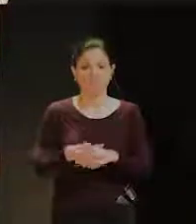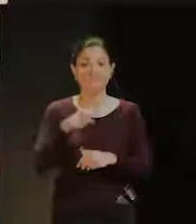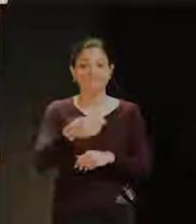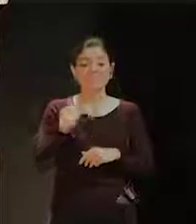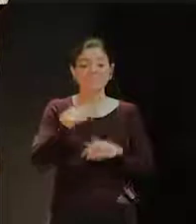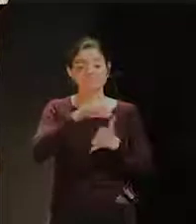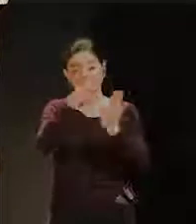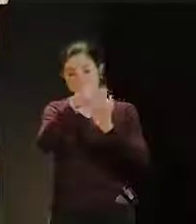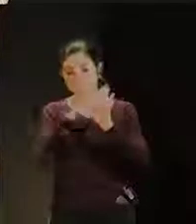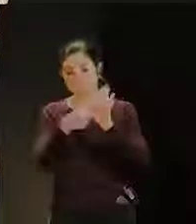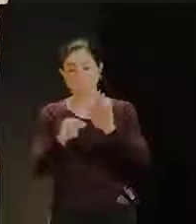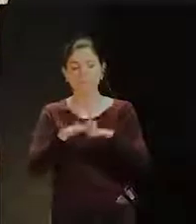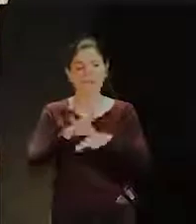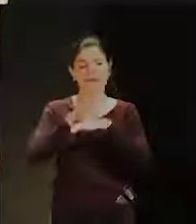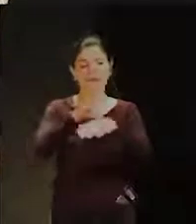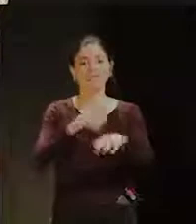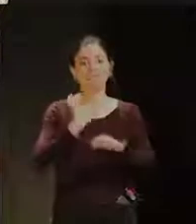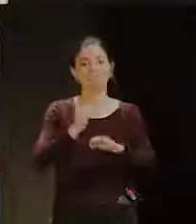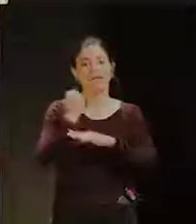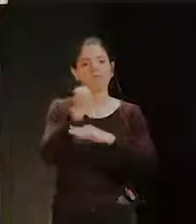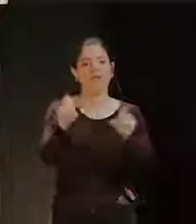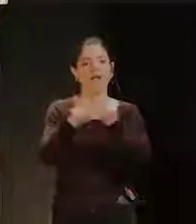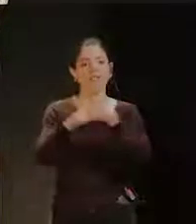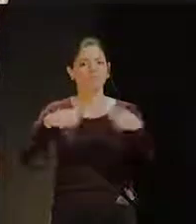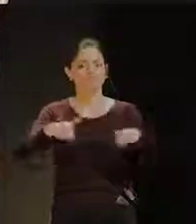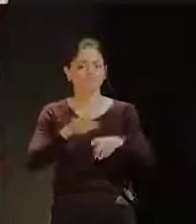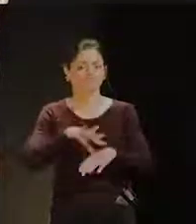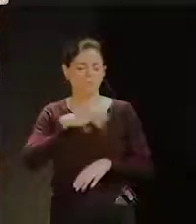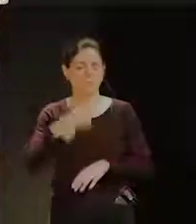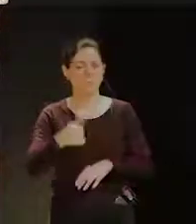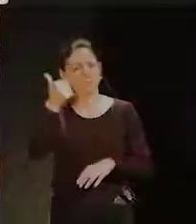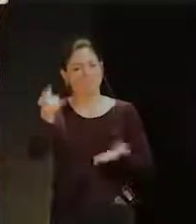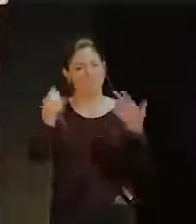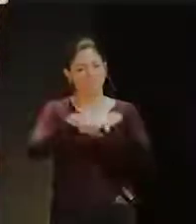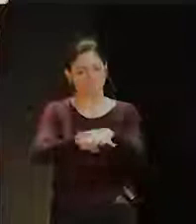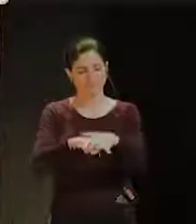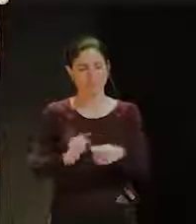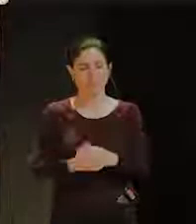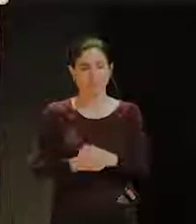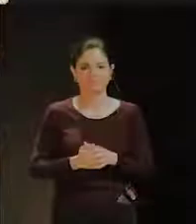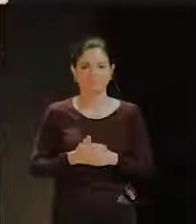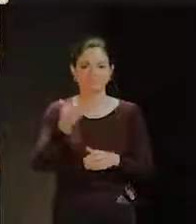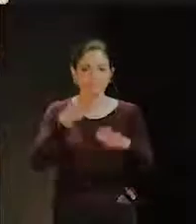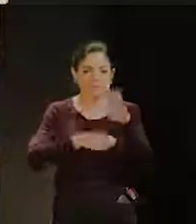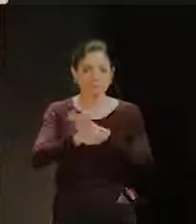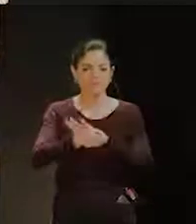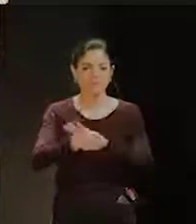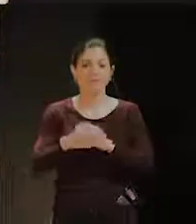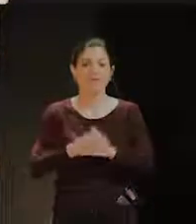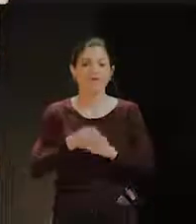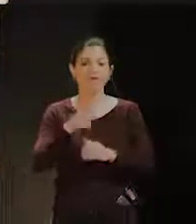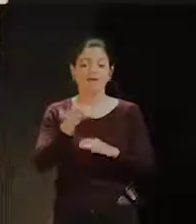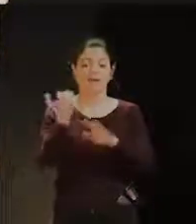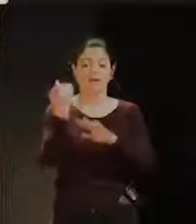Estas directrices para apoyar la industria musical para que sea más inclusivo y accesible.